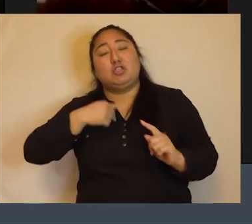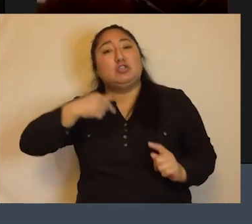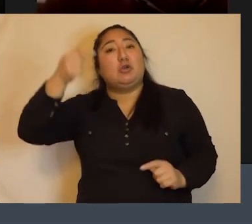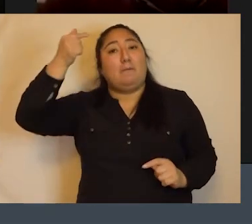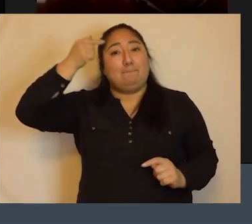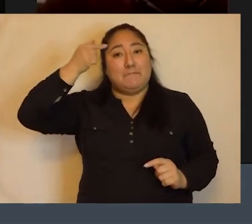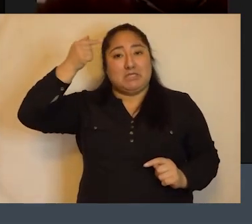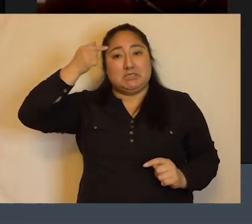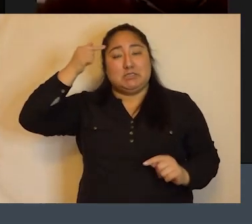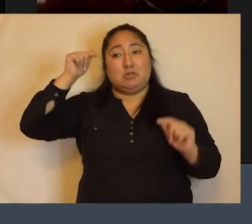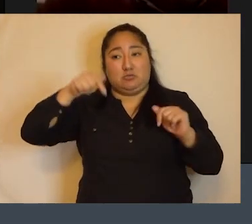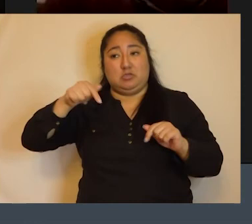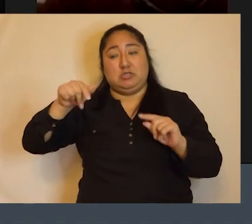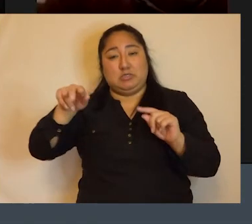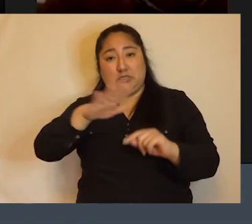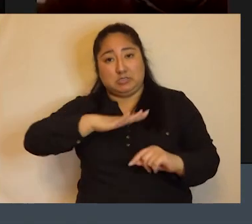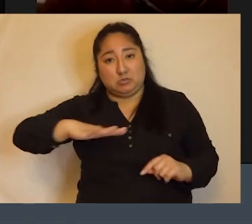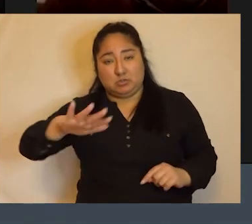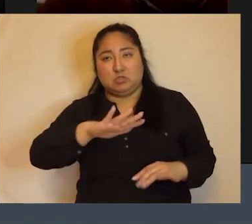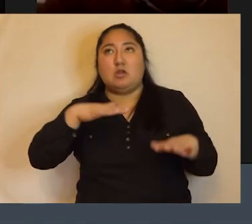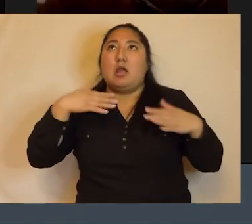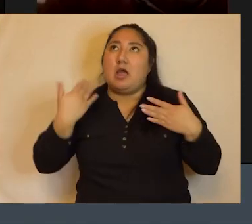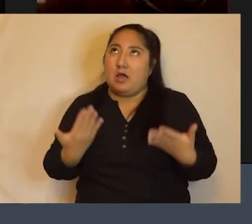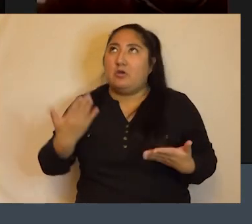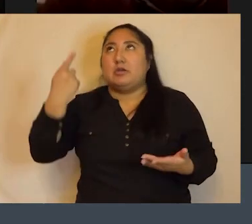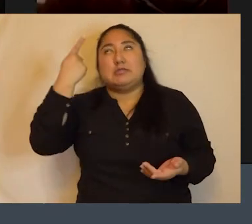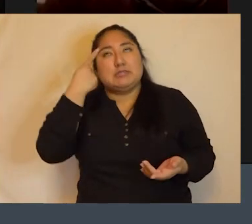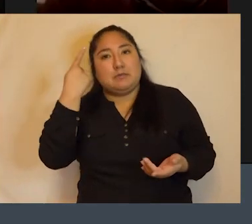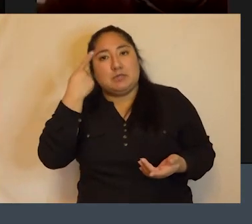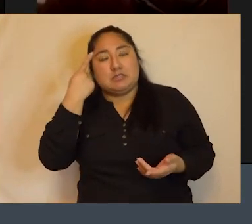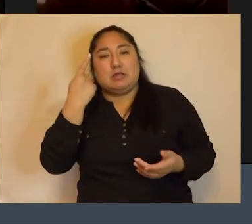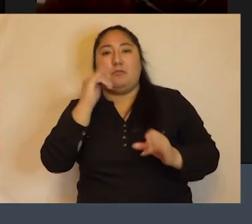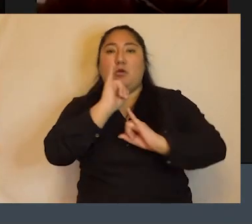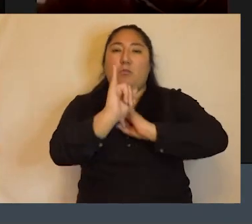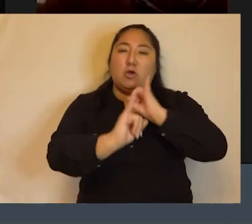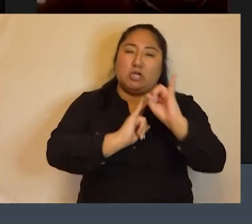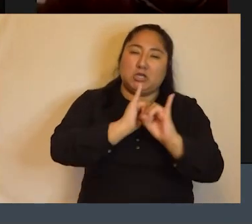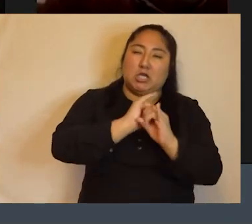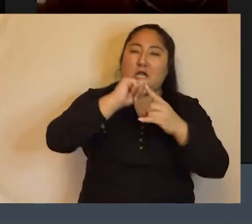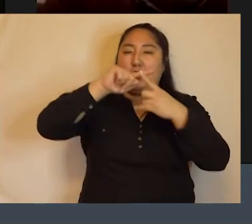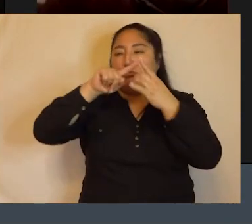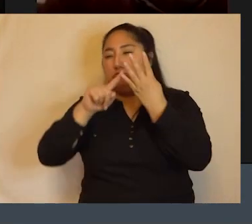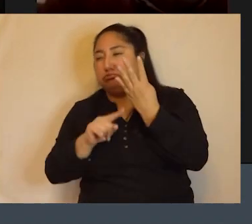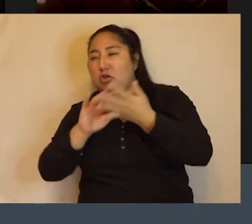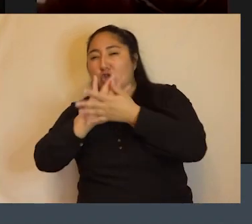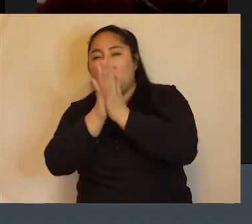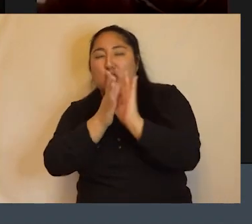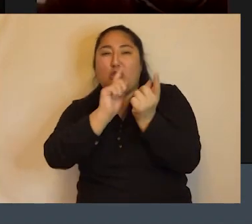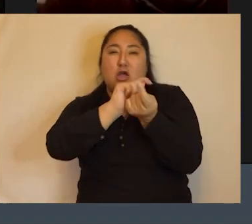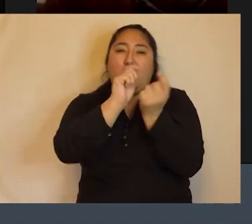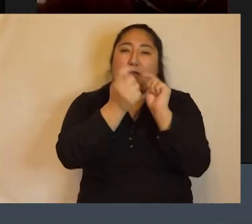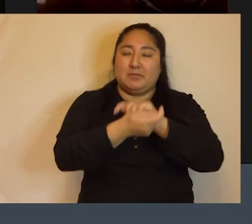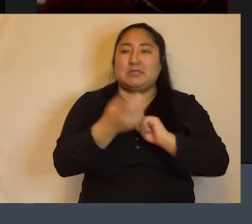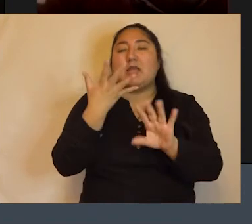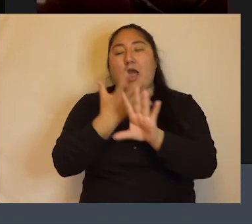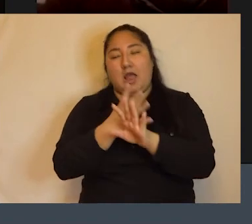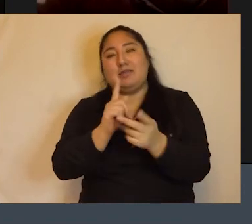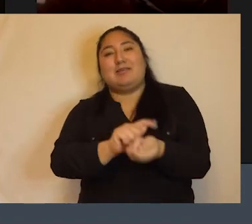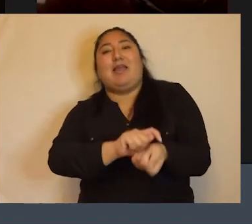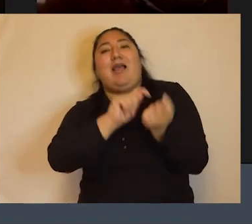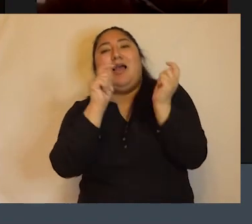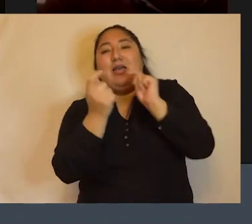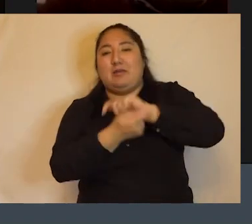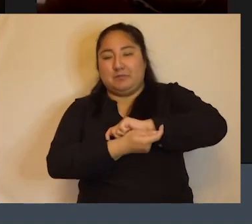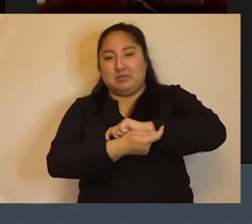Solamente te estoy tomando en cuenta ese factor. Ahora, si nos vamos al tema de remoto y todo lo que significa adaptarse,